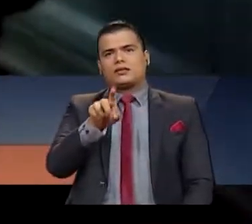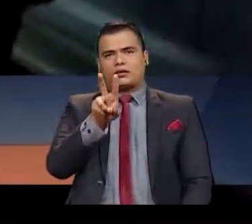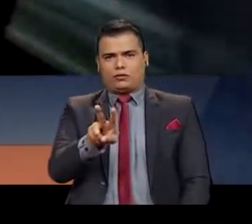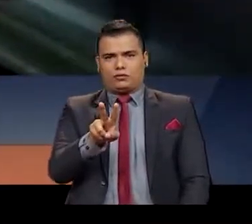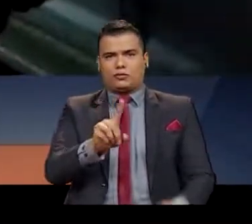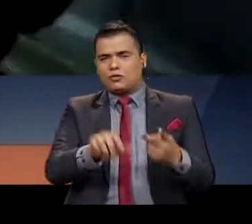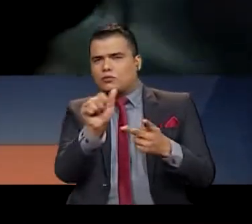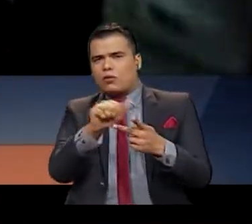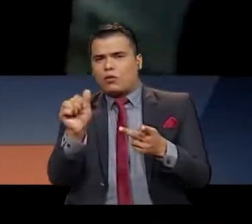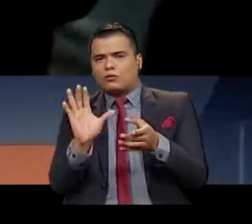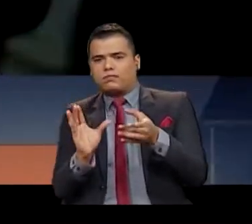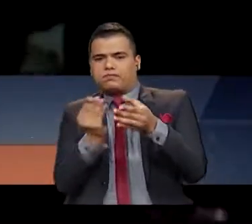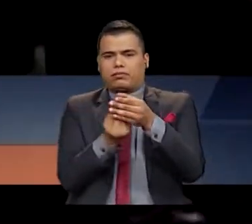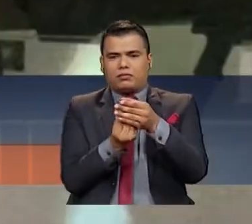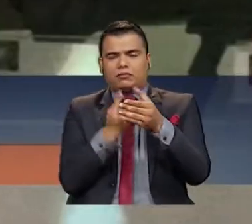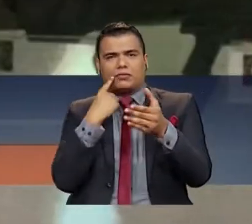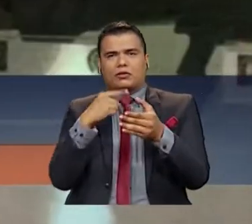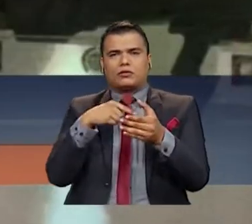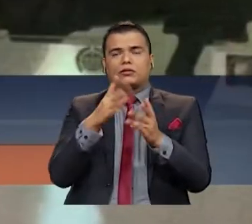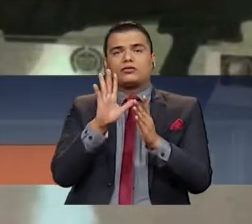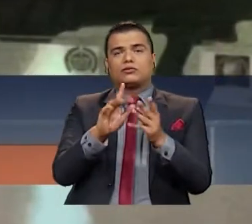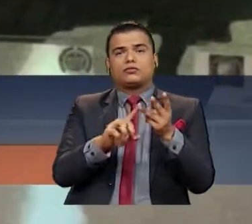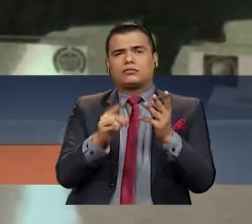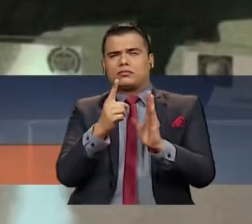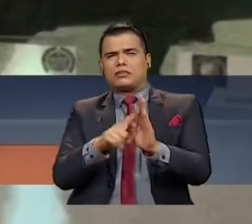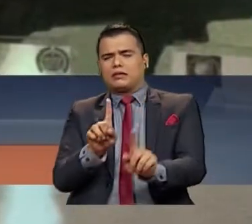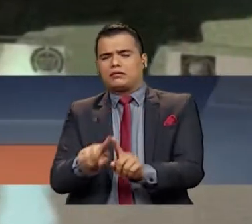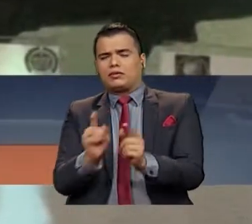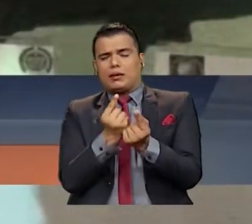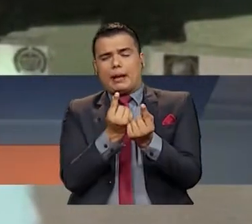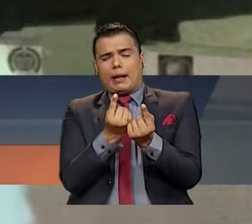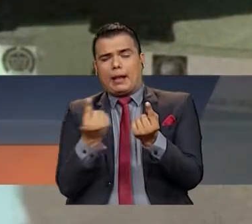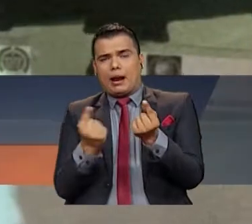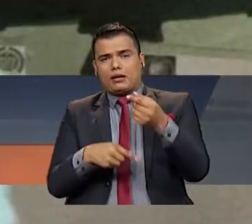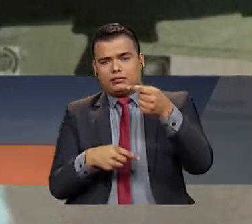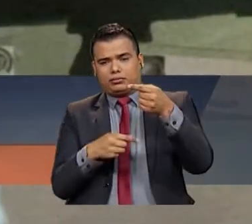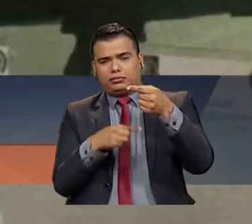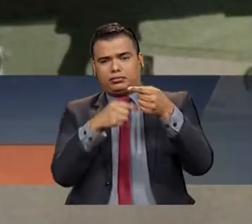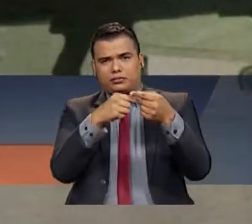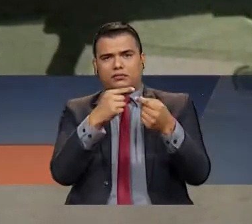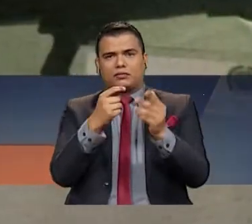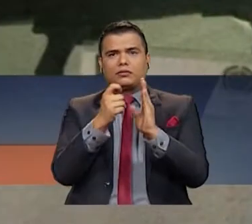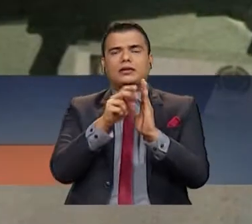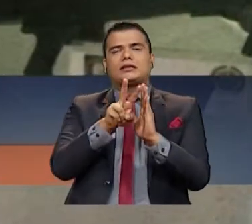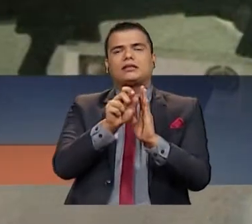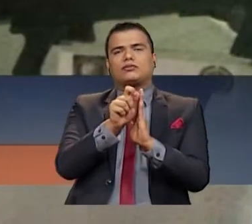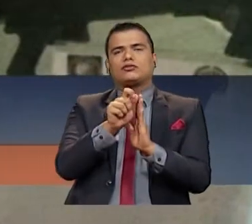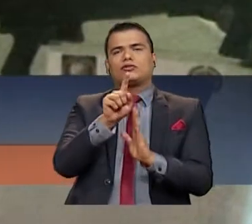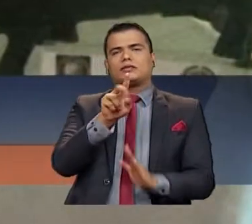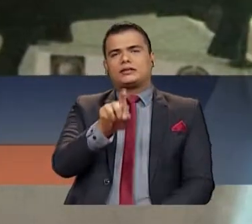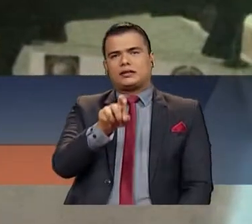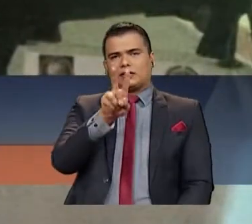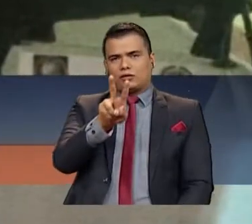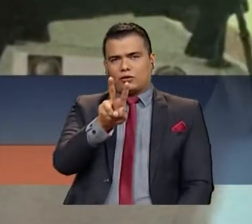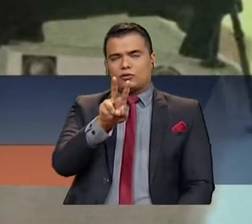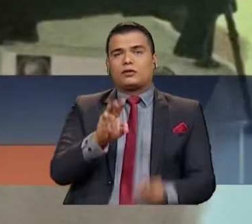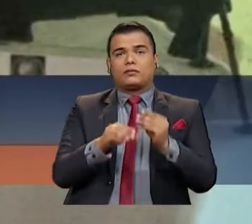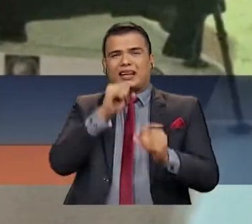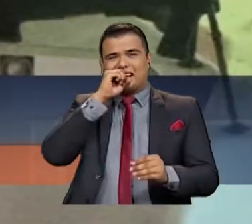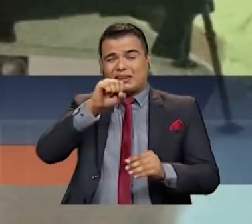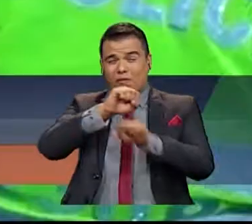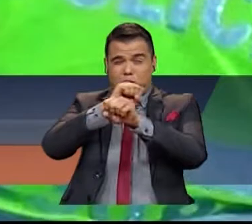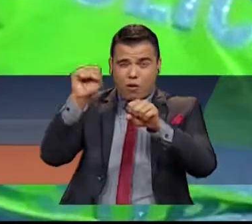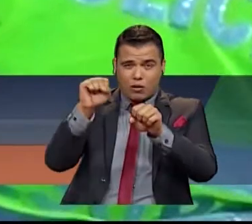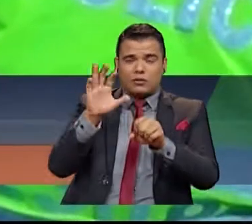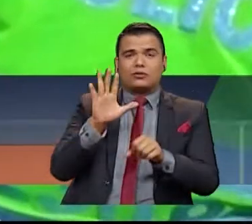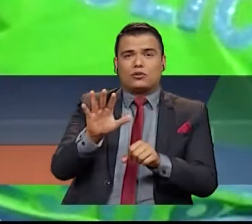un cañón de repuesto, 1000 cartuchos eslabonados calibre 7.62, 10 granadas de 40 milímetros y 2